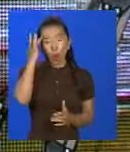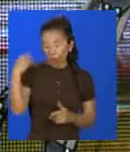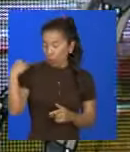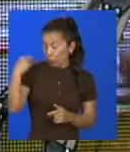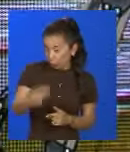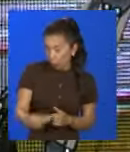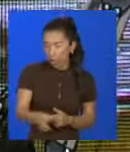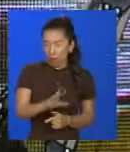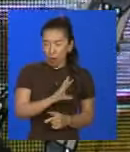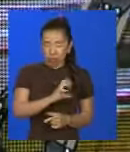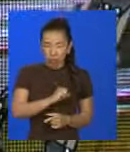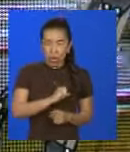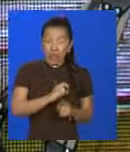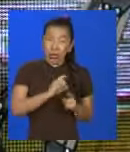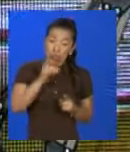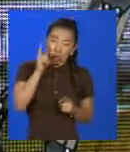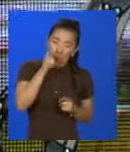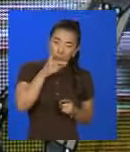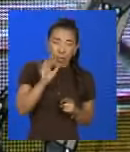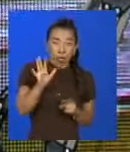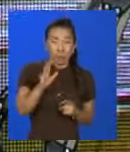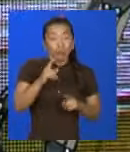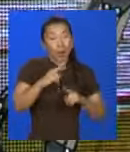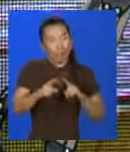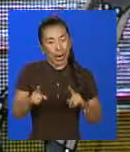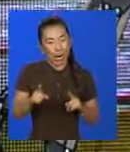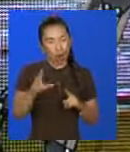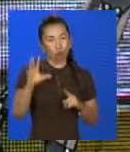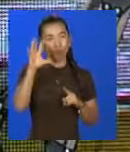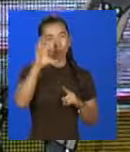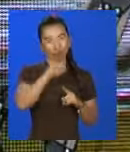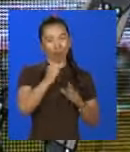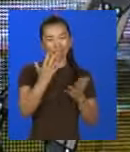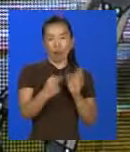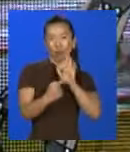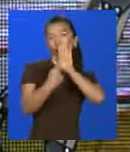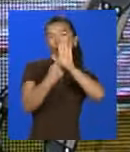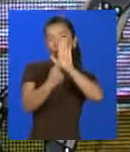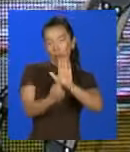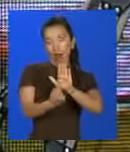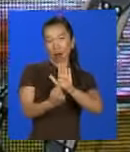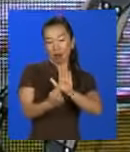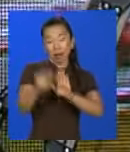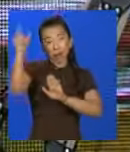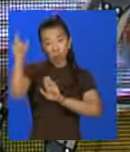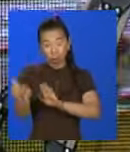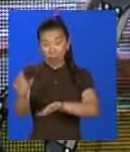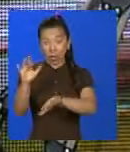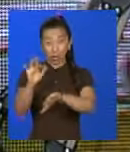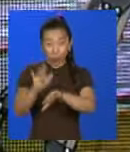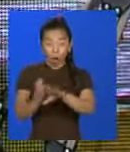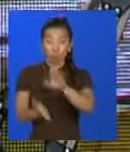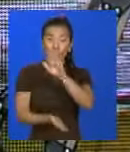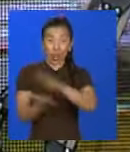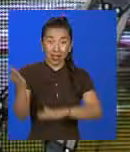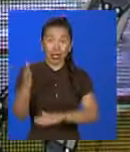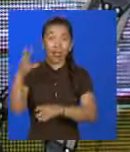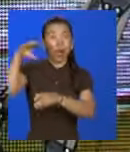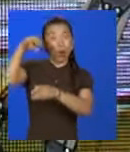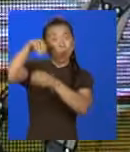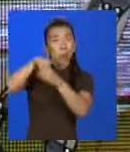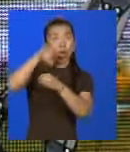tristes y dolorosas, pero intentamos que en medio de ese dolor mostrarle a la gente que la gente ha reconstruido, por lo menos en lo que